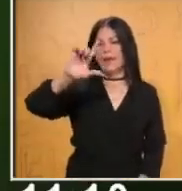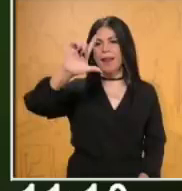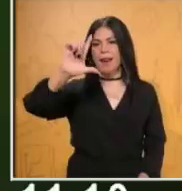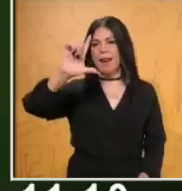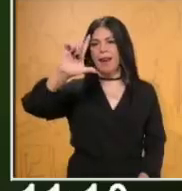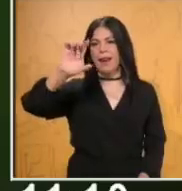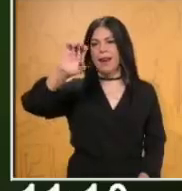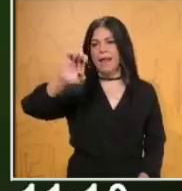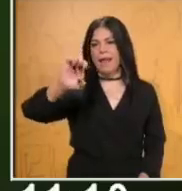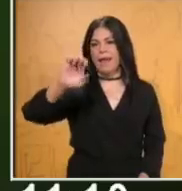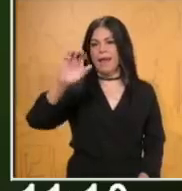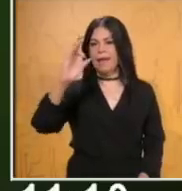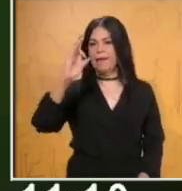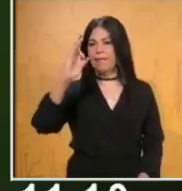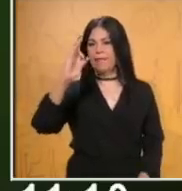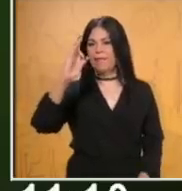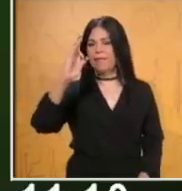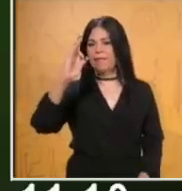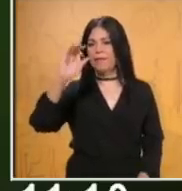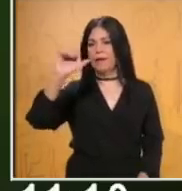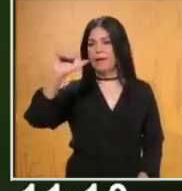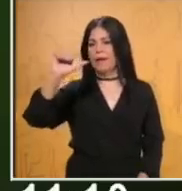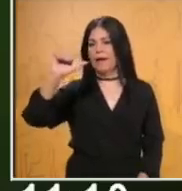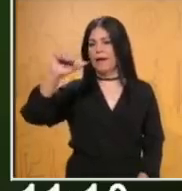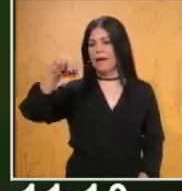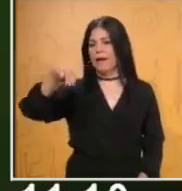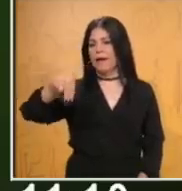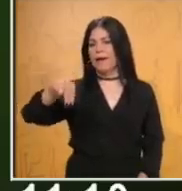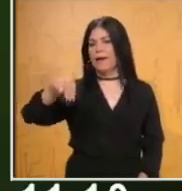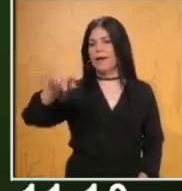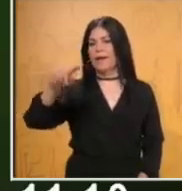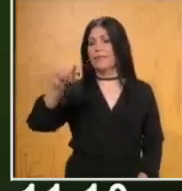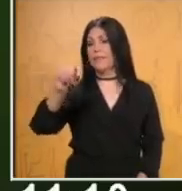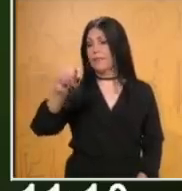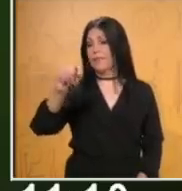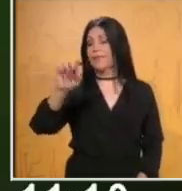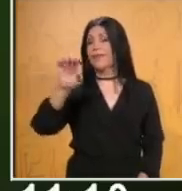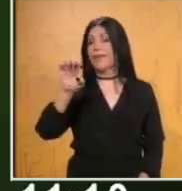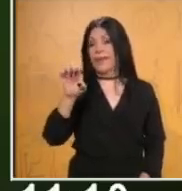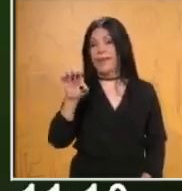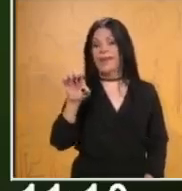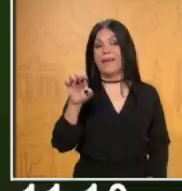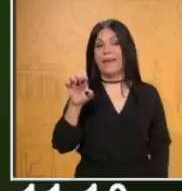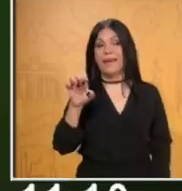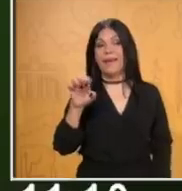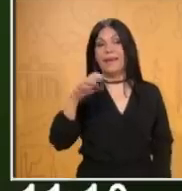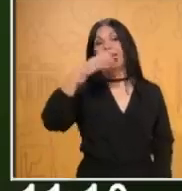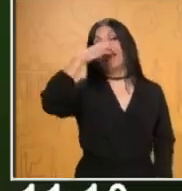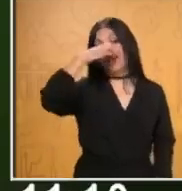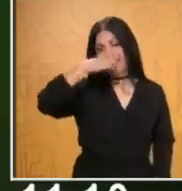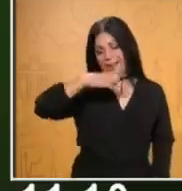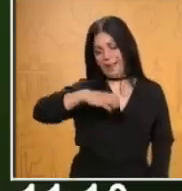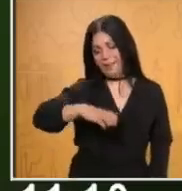manecillas del reloj. Entonces, la primera, que sería como si fuera el mediodía, es